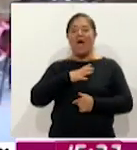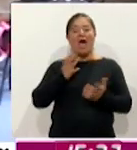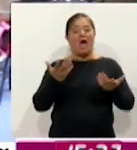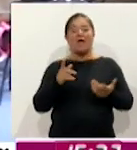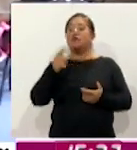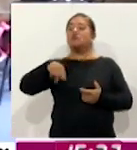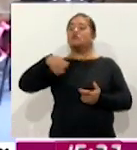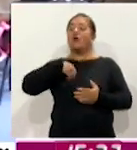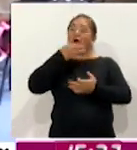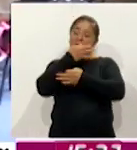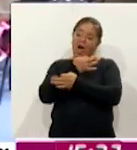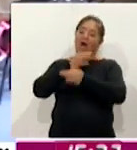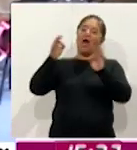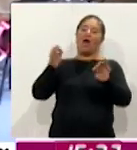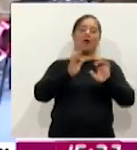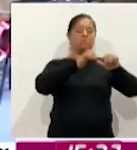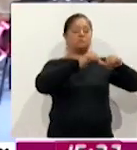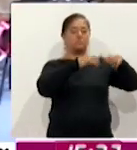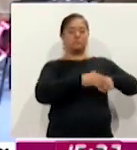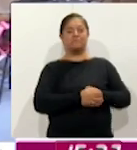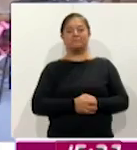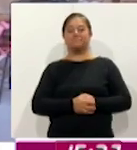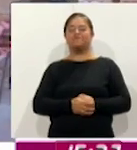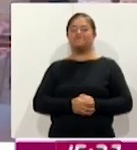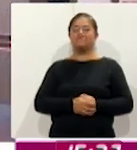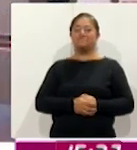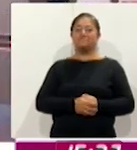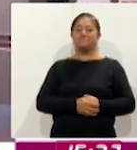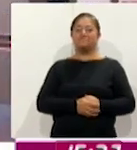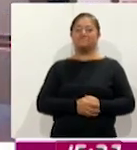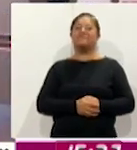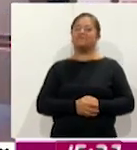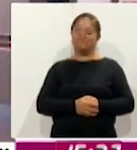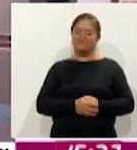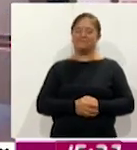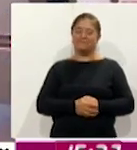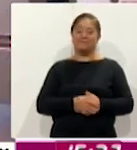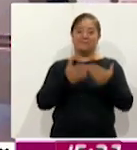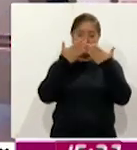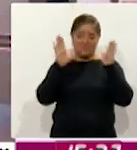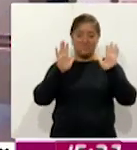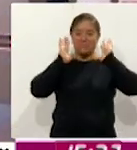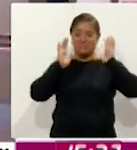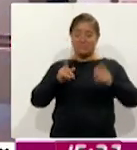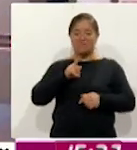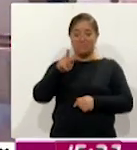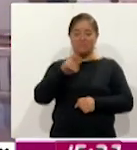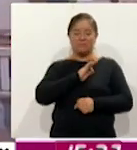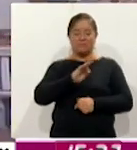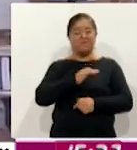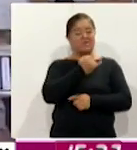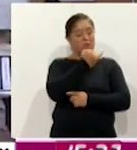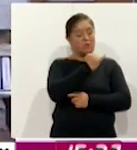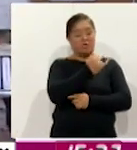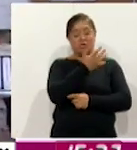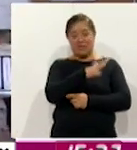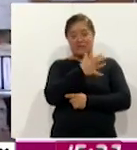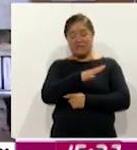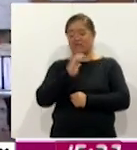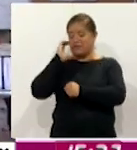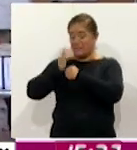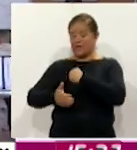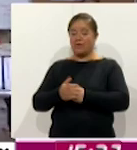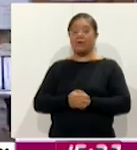los requisitos y hasta cuándo estará abierta esta convocatoria. Sí, así es. La convocatoria ya se encuentra abierta desde el 10 de junio y concluye el